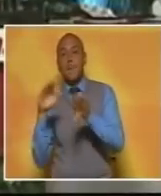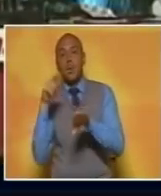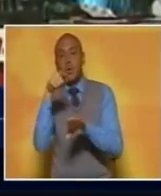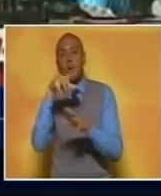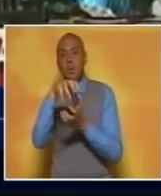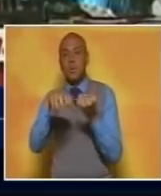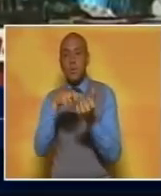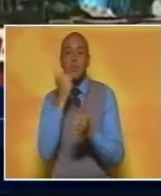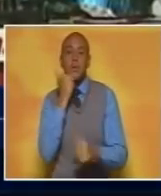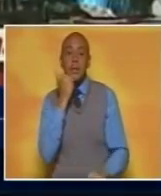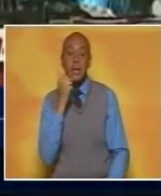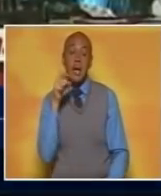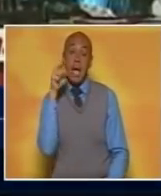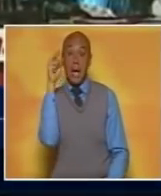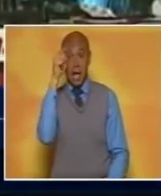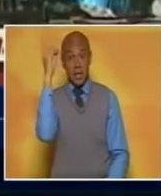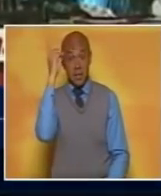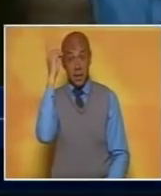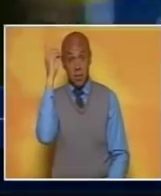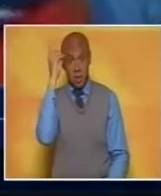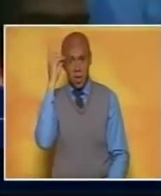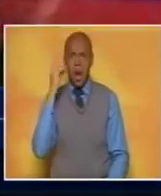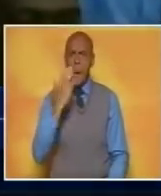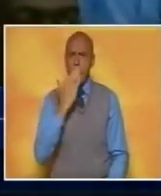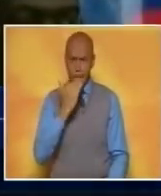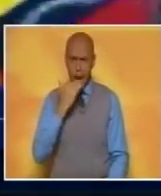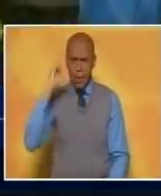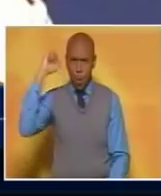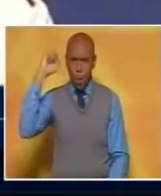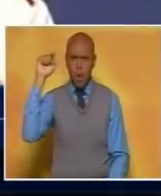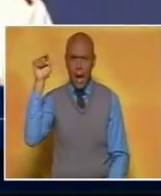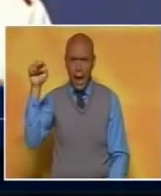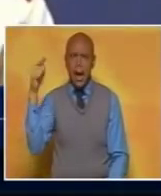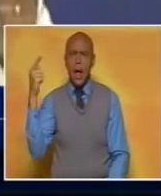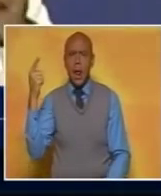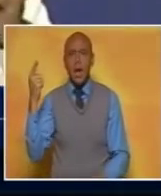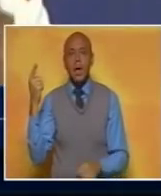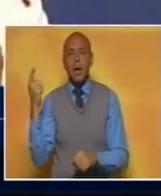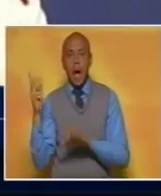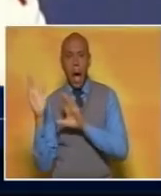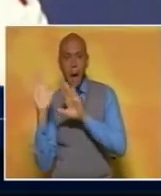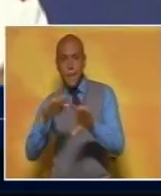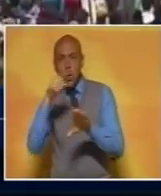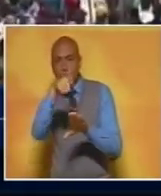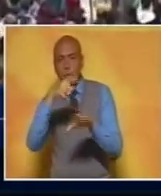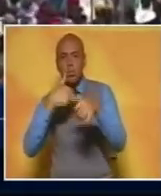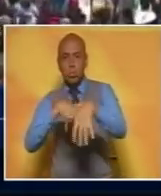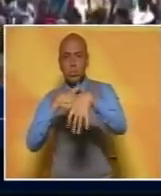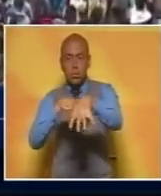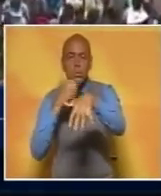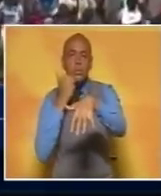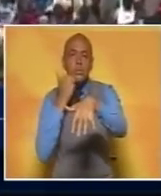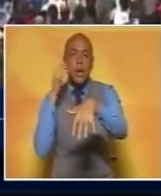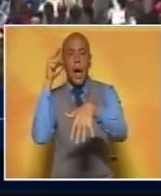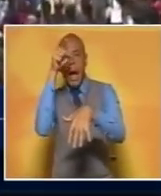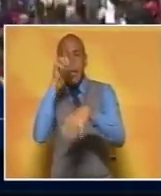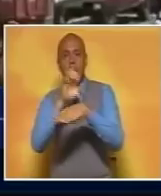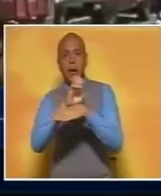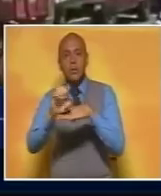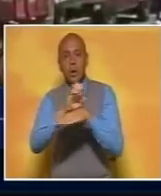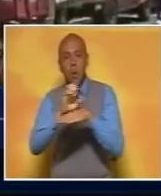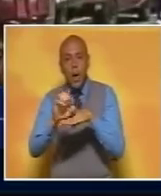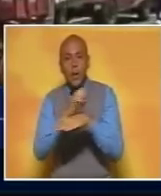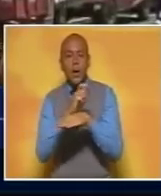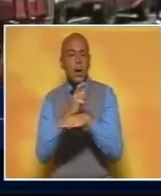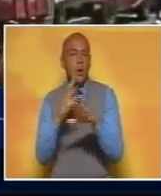que el primer mandatario nacional, Nicolás Maduro, haya sido señalado de estar implicado en las manifestaciones y protestas que se registran en la nación suramericana en